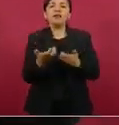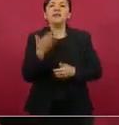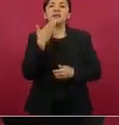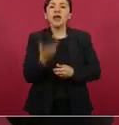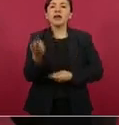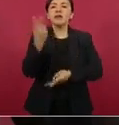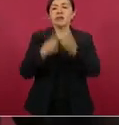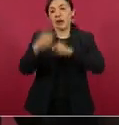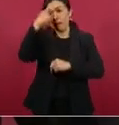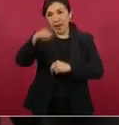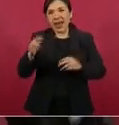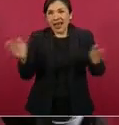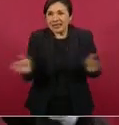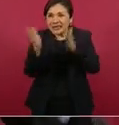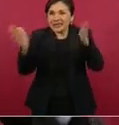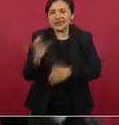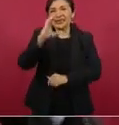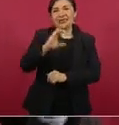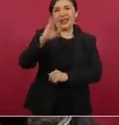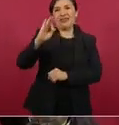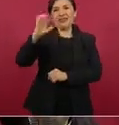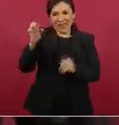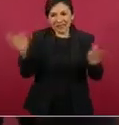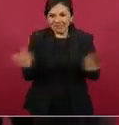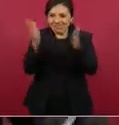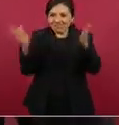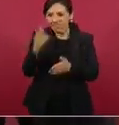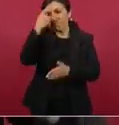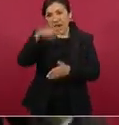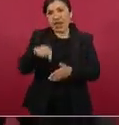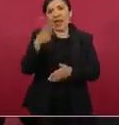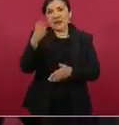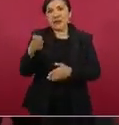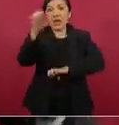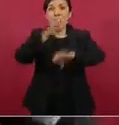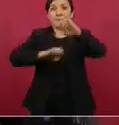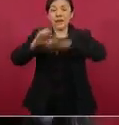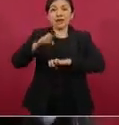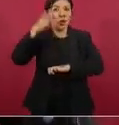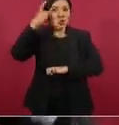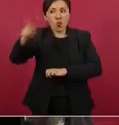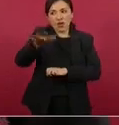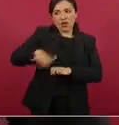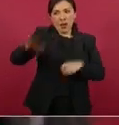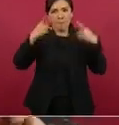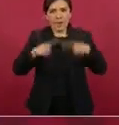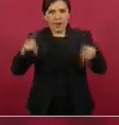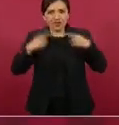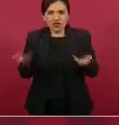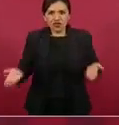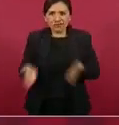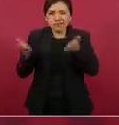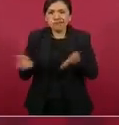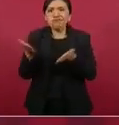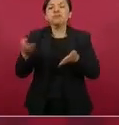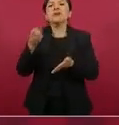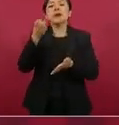la Comisión Federal de Electricidad, rescatar esta empresa pública y